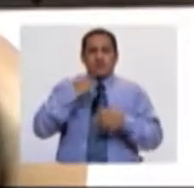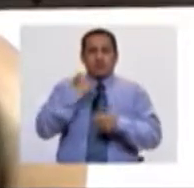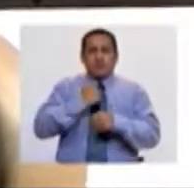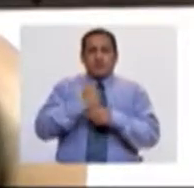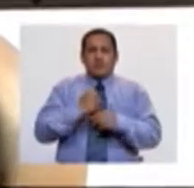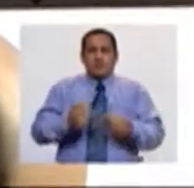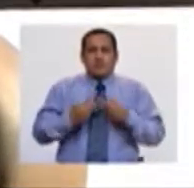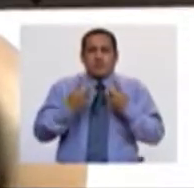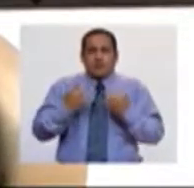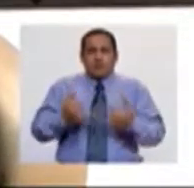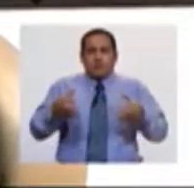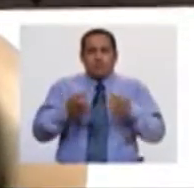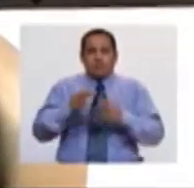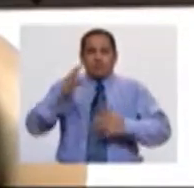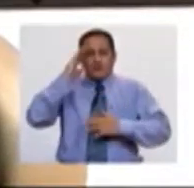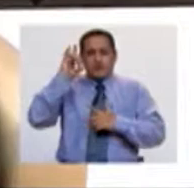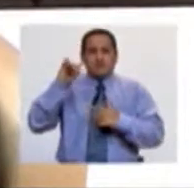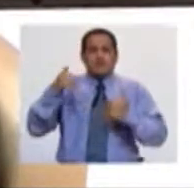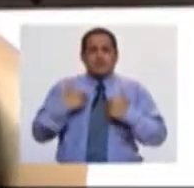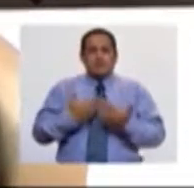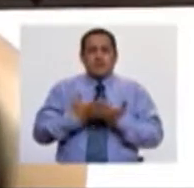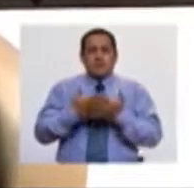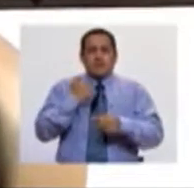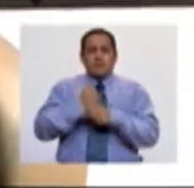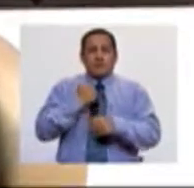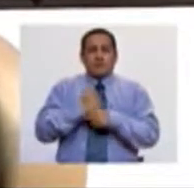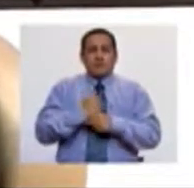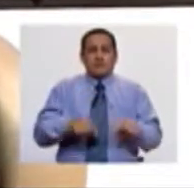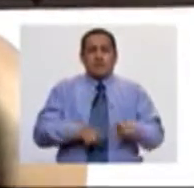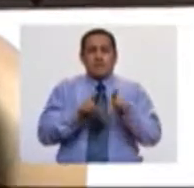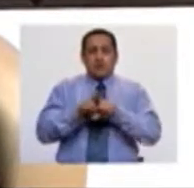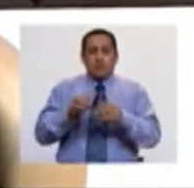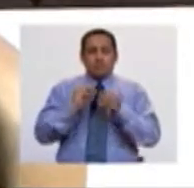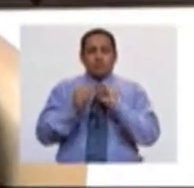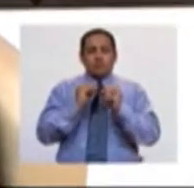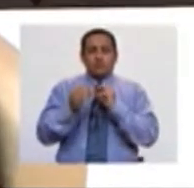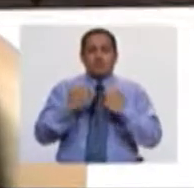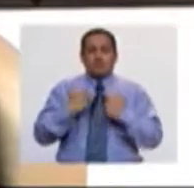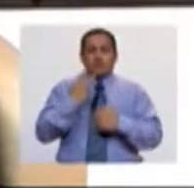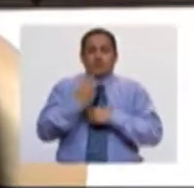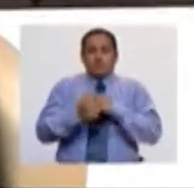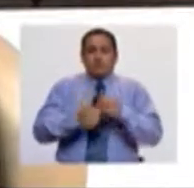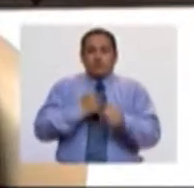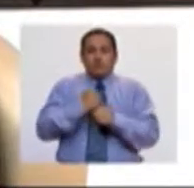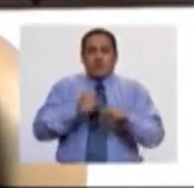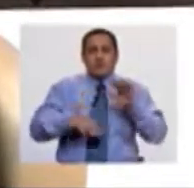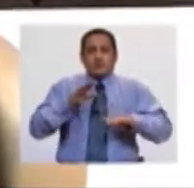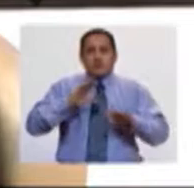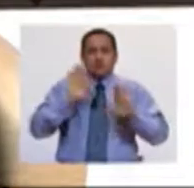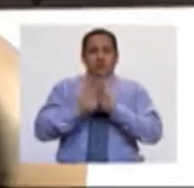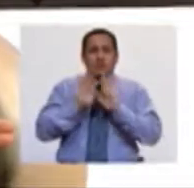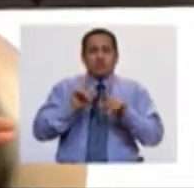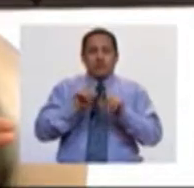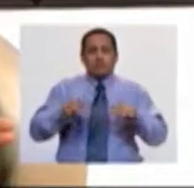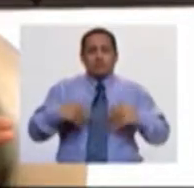parte operativa. Una institución como el Ejército requiere tener capacidad operativa y con esa rotación que tiene cada 2 años es imposible. No